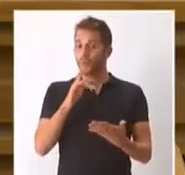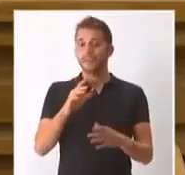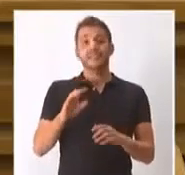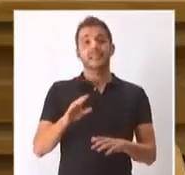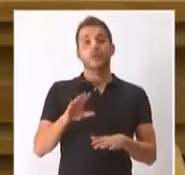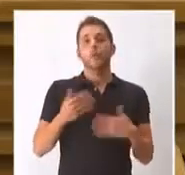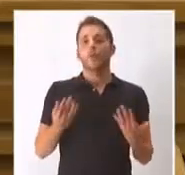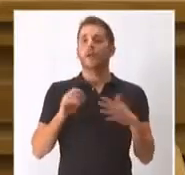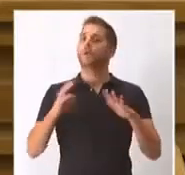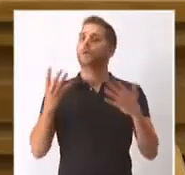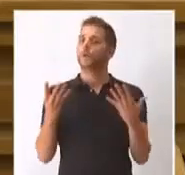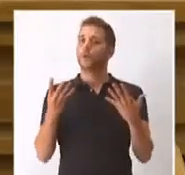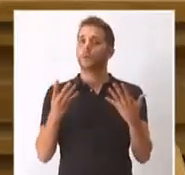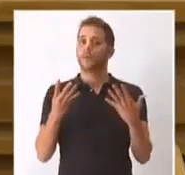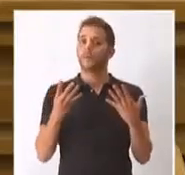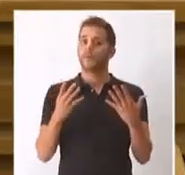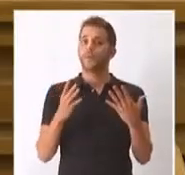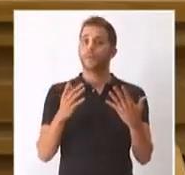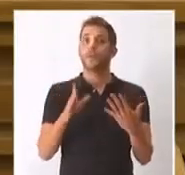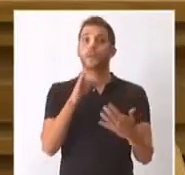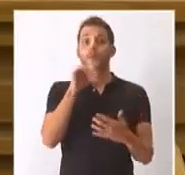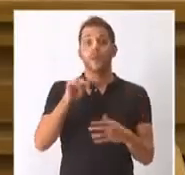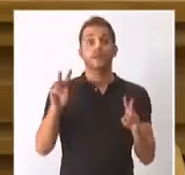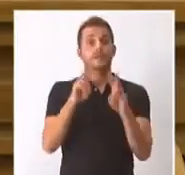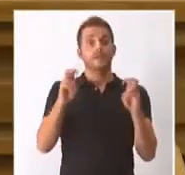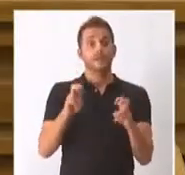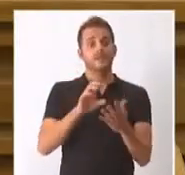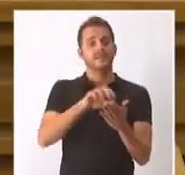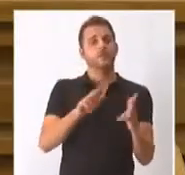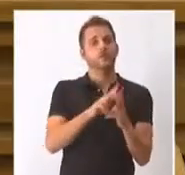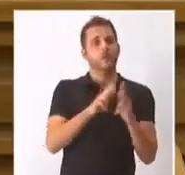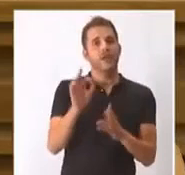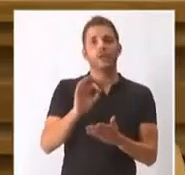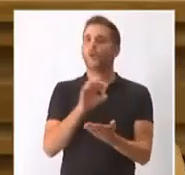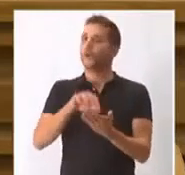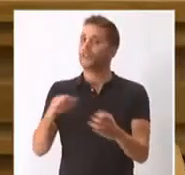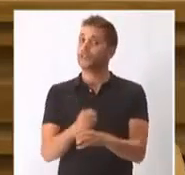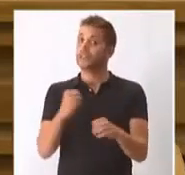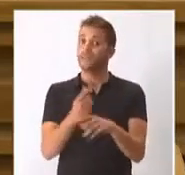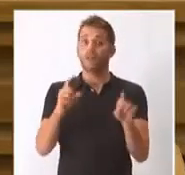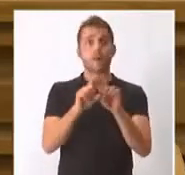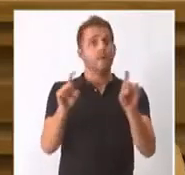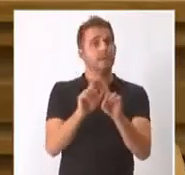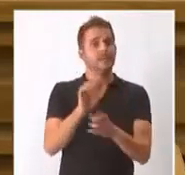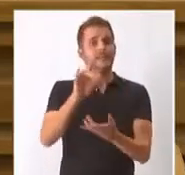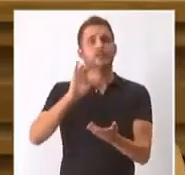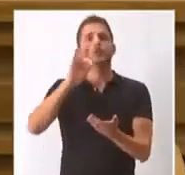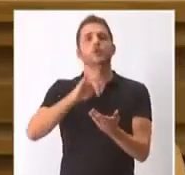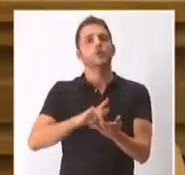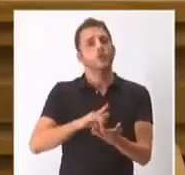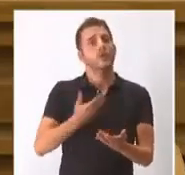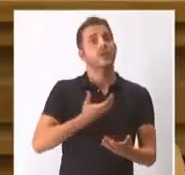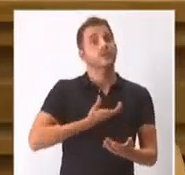en las transmisiones de inmuebles destinadas a sede social o centros de trabajo de empresas y estén ubicadas en algunos de los municipios